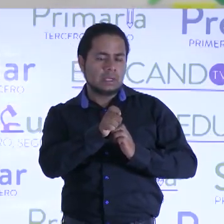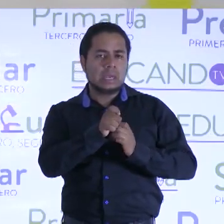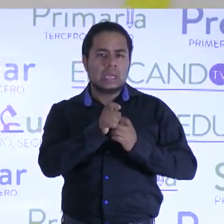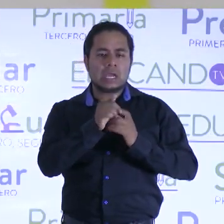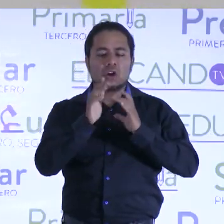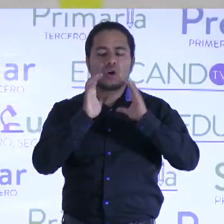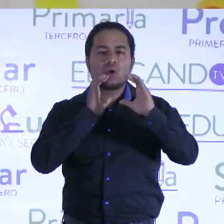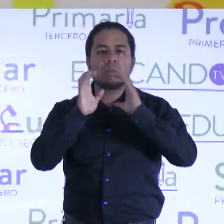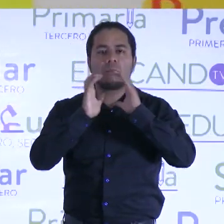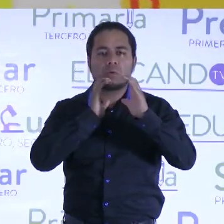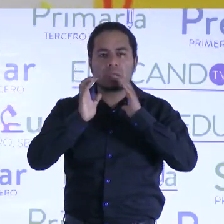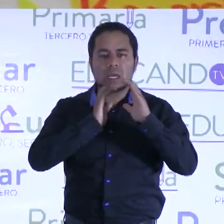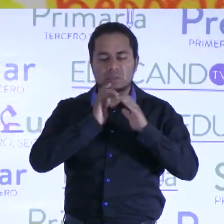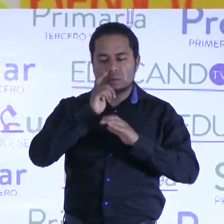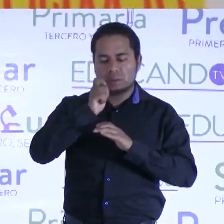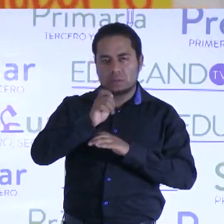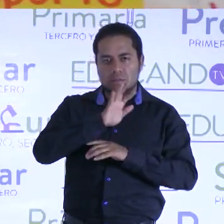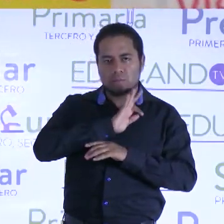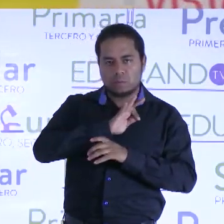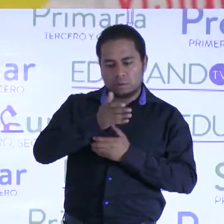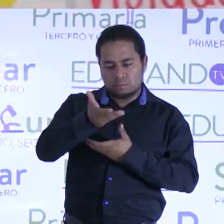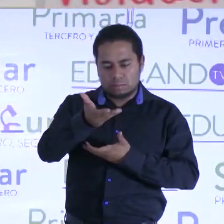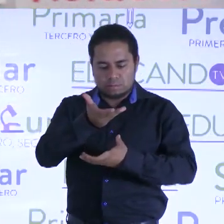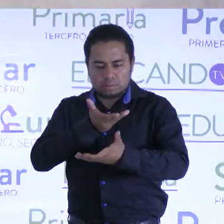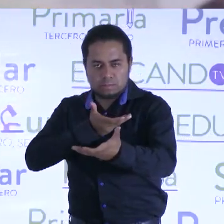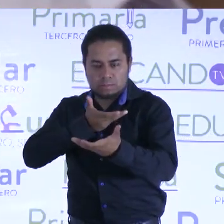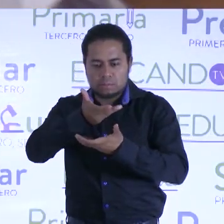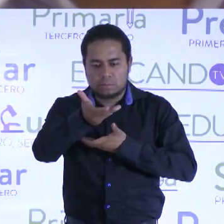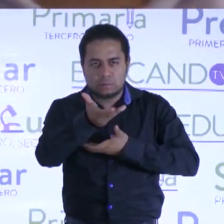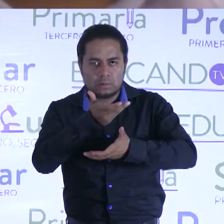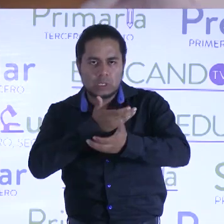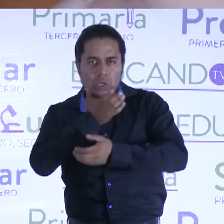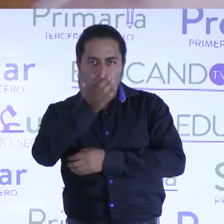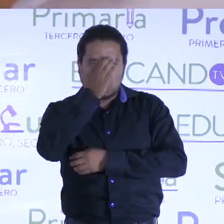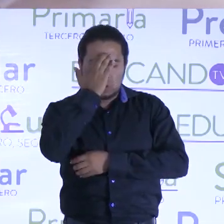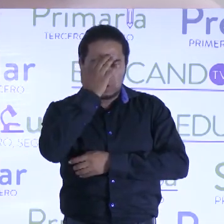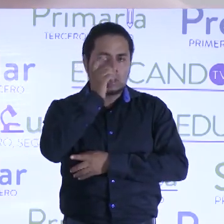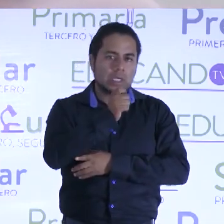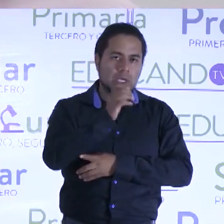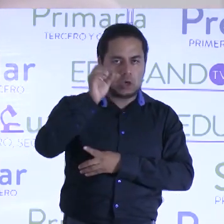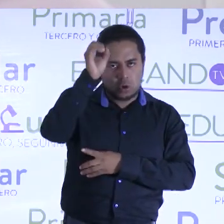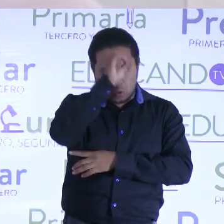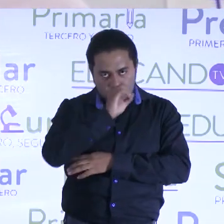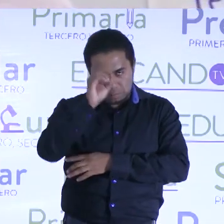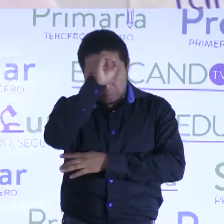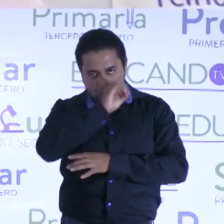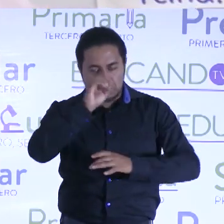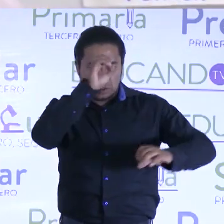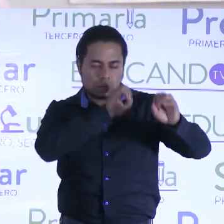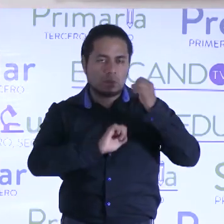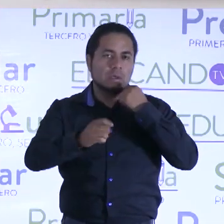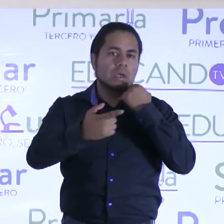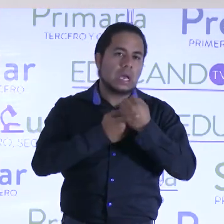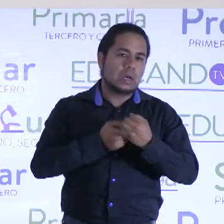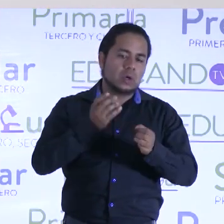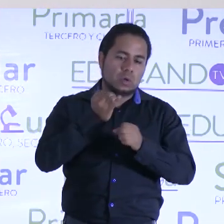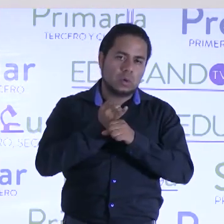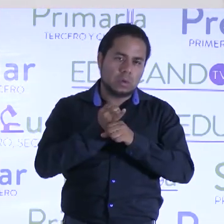La entrevista es un acto de comunicación el cual nos permite conocer alguna